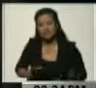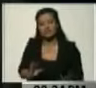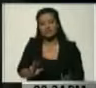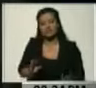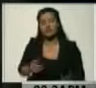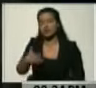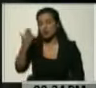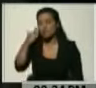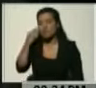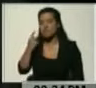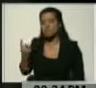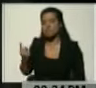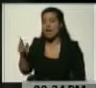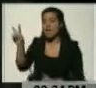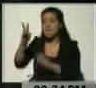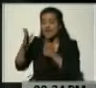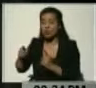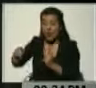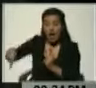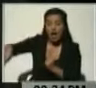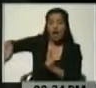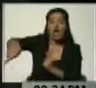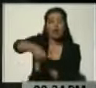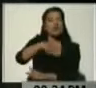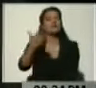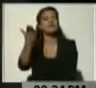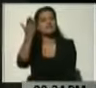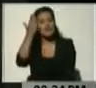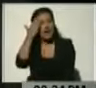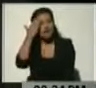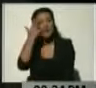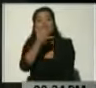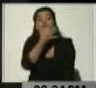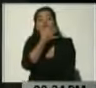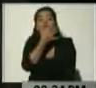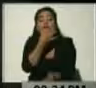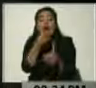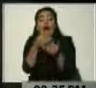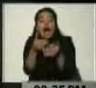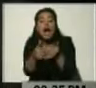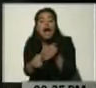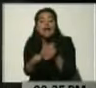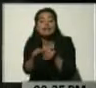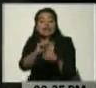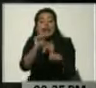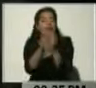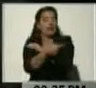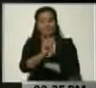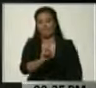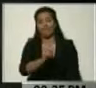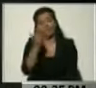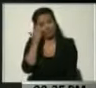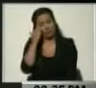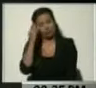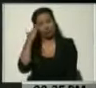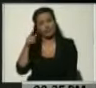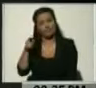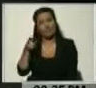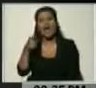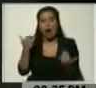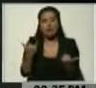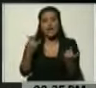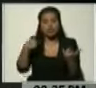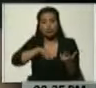saben que nos va a costar mucho salir de esta fosa en la que estamos. Yo estoy seguro que todos